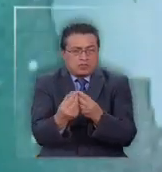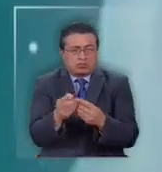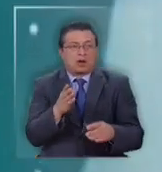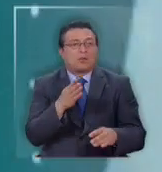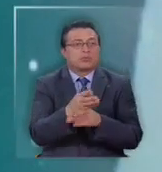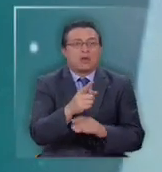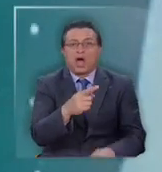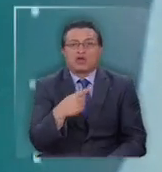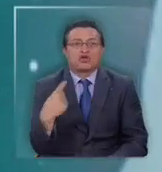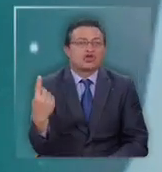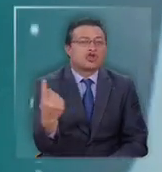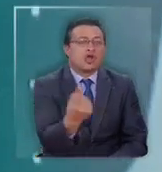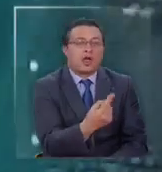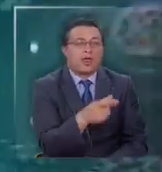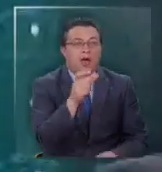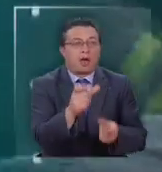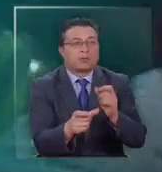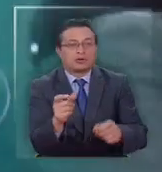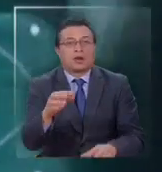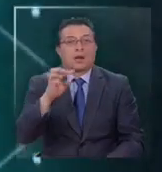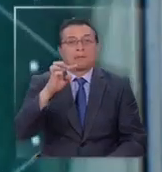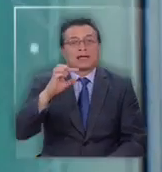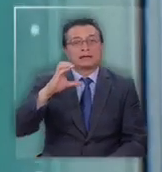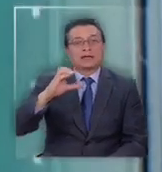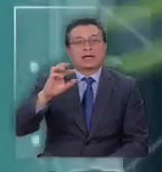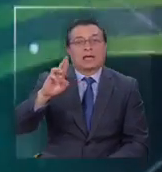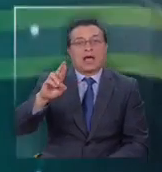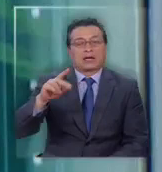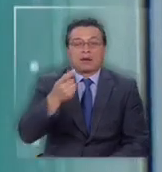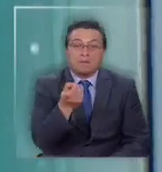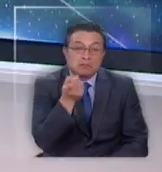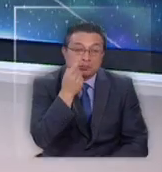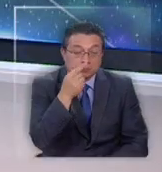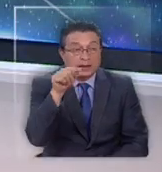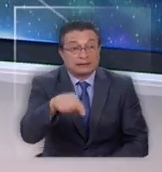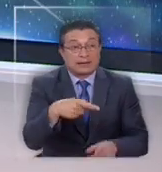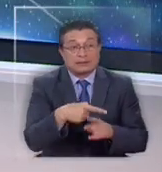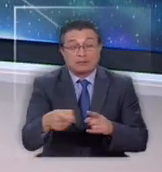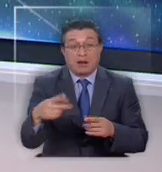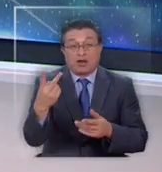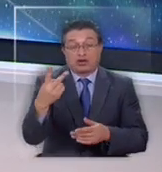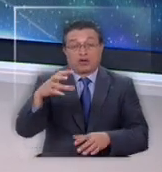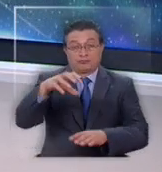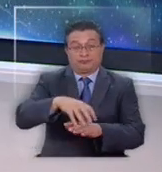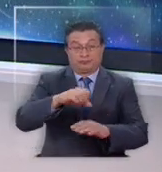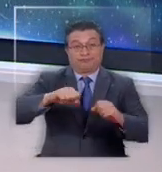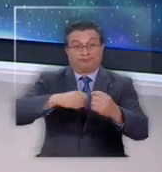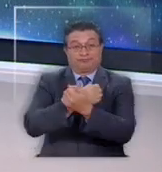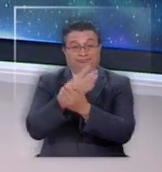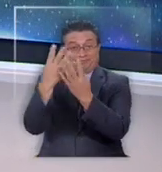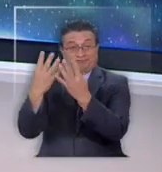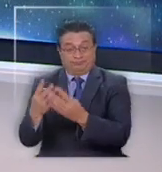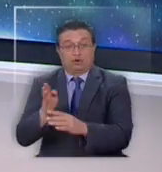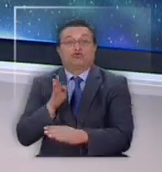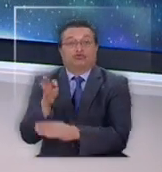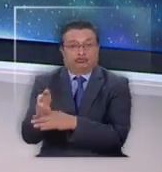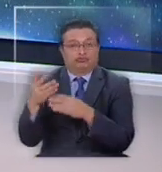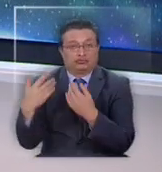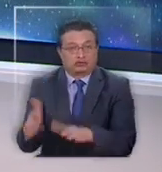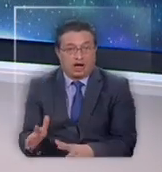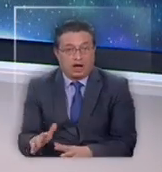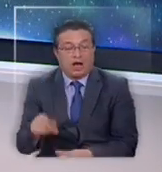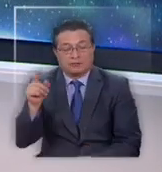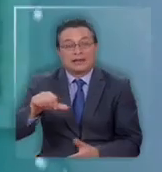testear a todas las personas por análisis psr esto sucedió esta semana por ejemplo en dos recintos penitenciarios puede suceder también